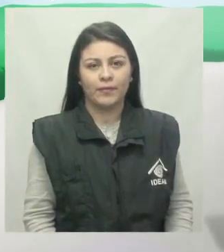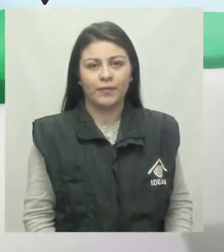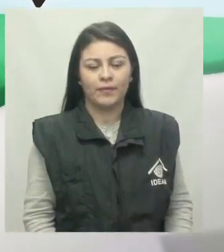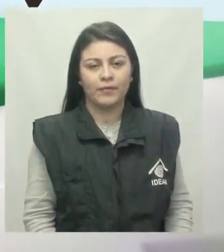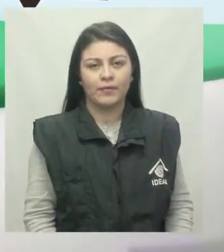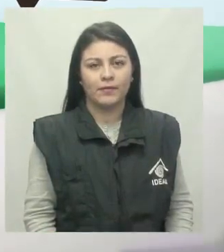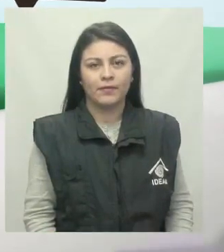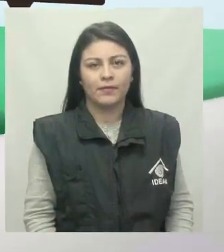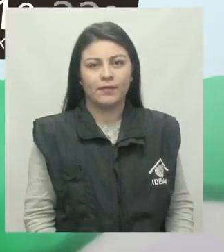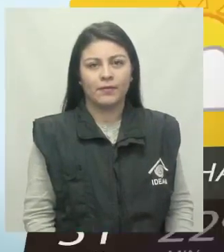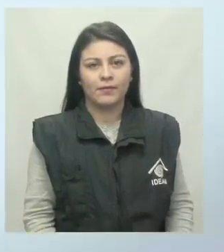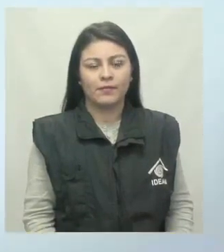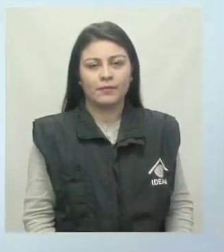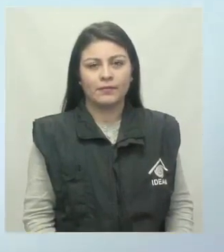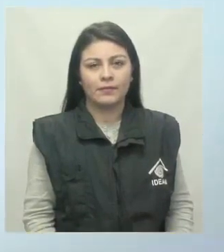Música